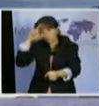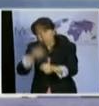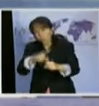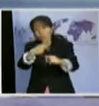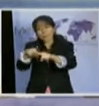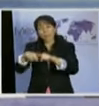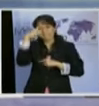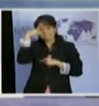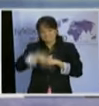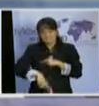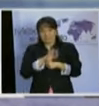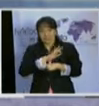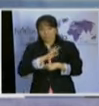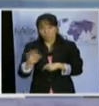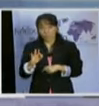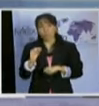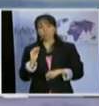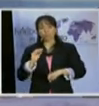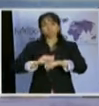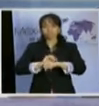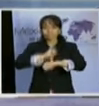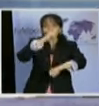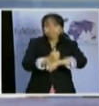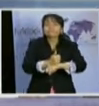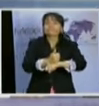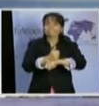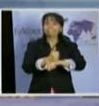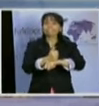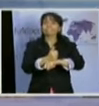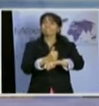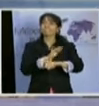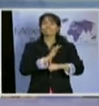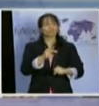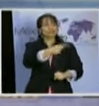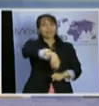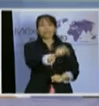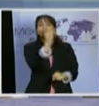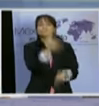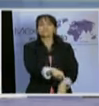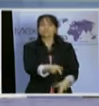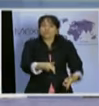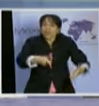ciudadanía y de la reconstitución y proyección de nuestros países.